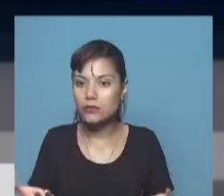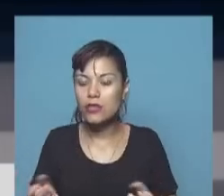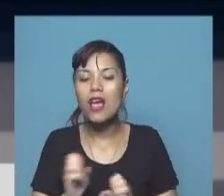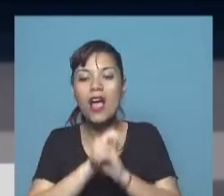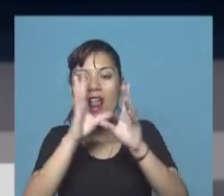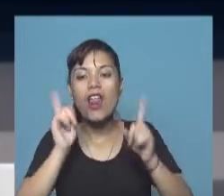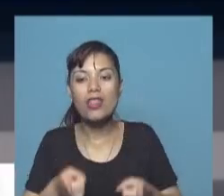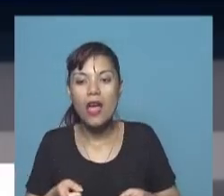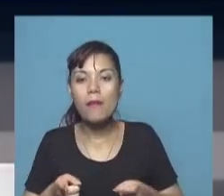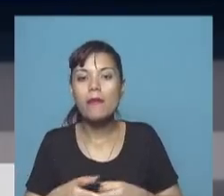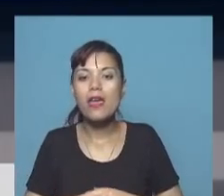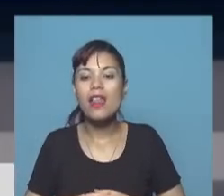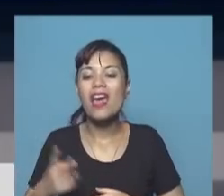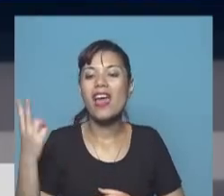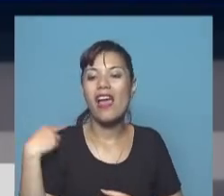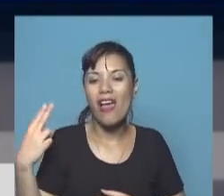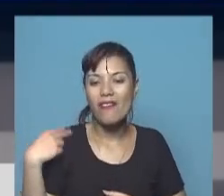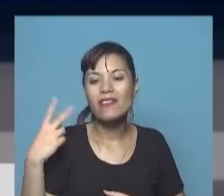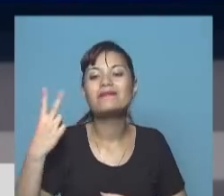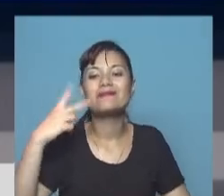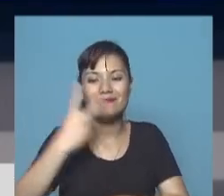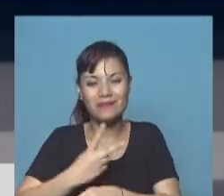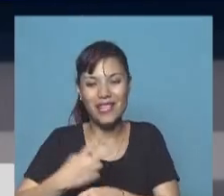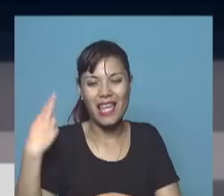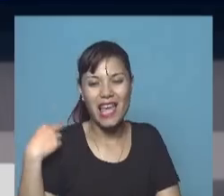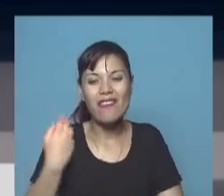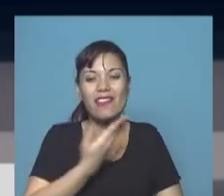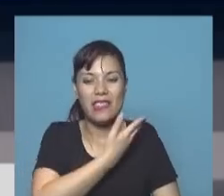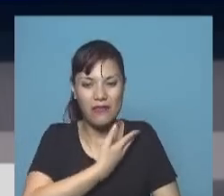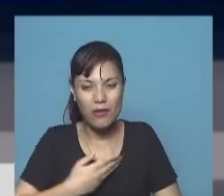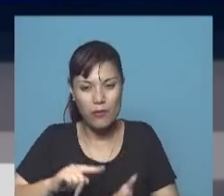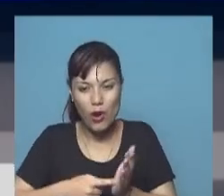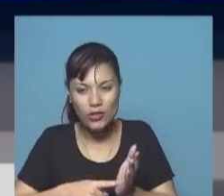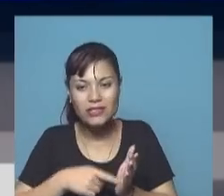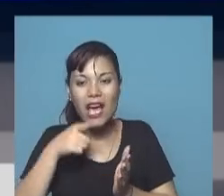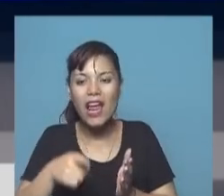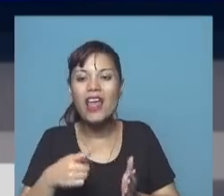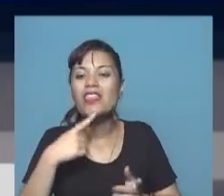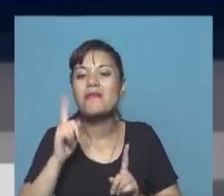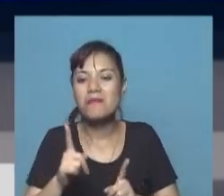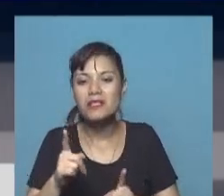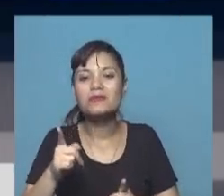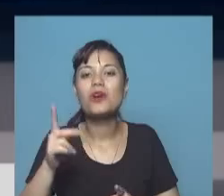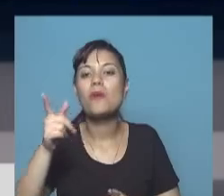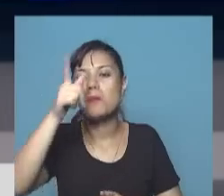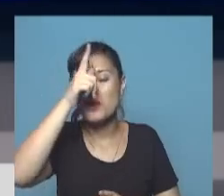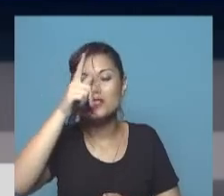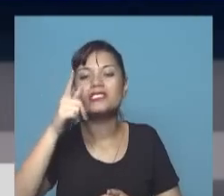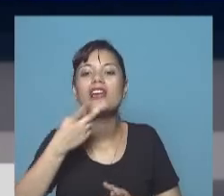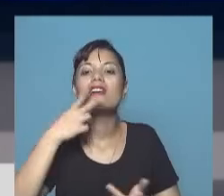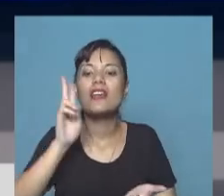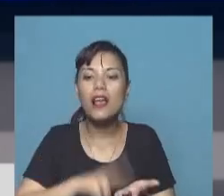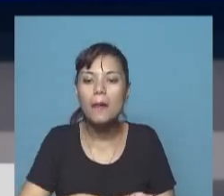que también ha salido la vicejefa de gobierno porteño a decir la misma barrabasada que estuvo diciendo la policía, a